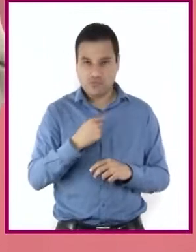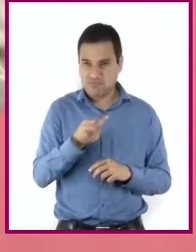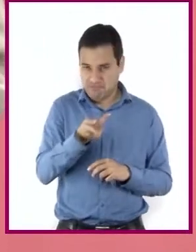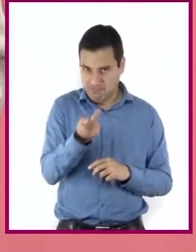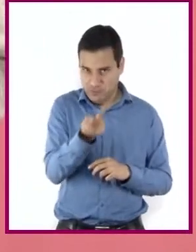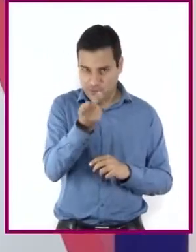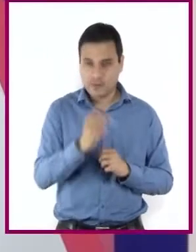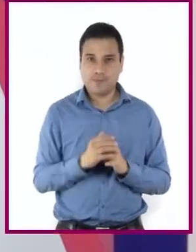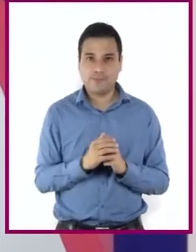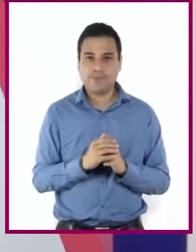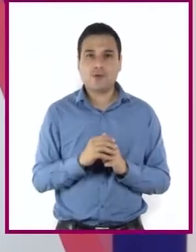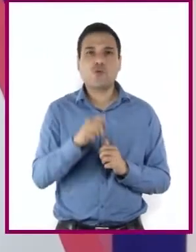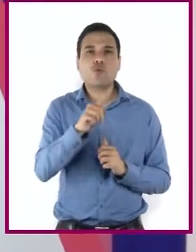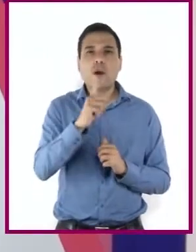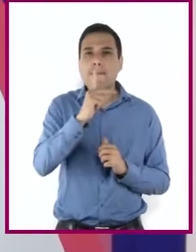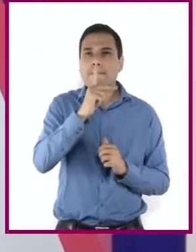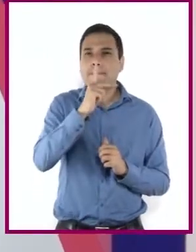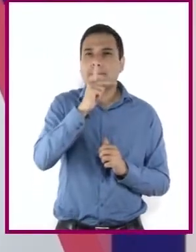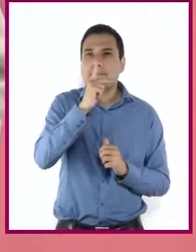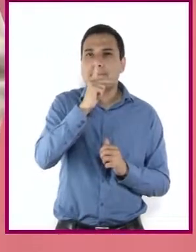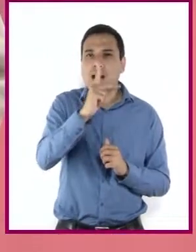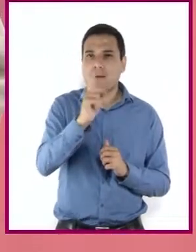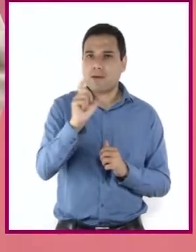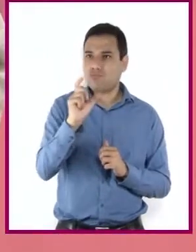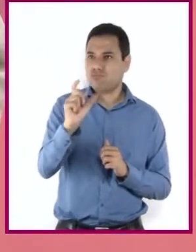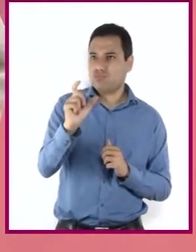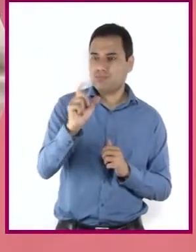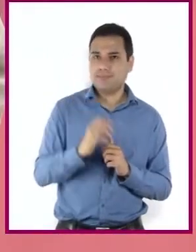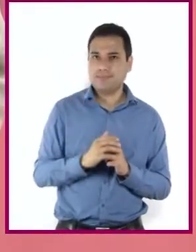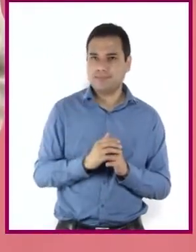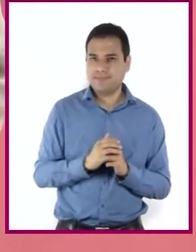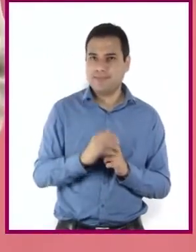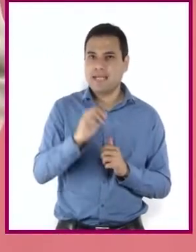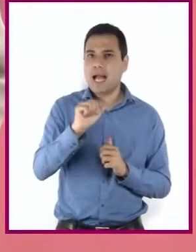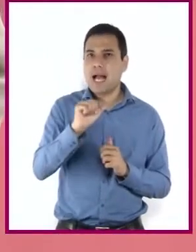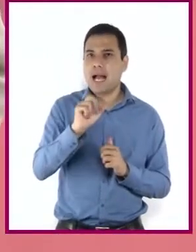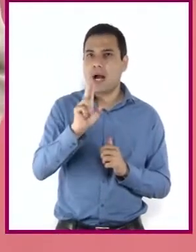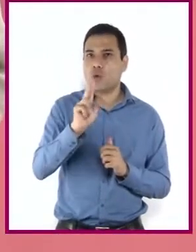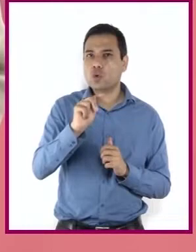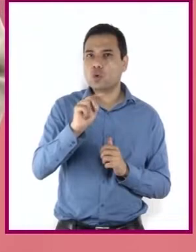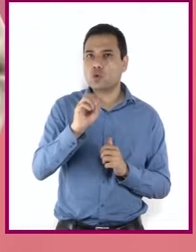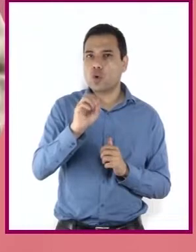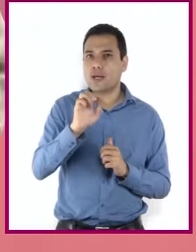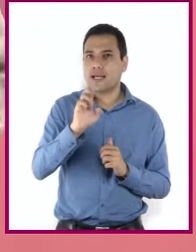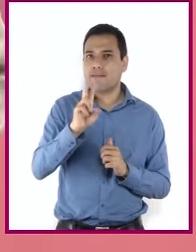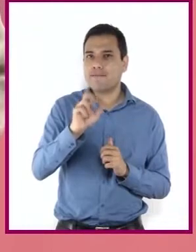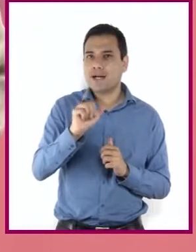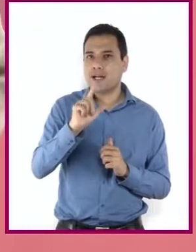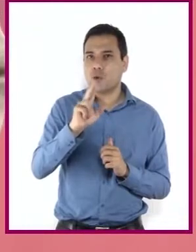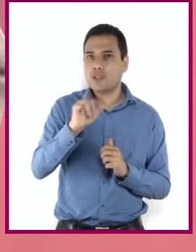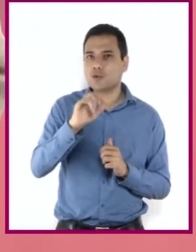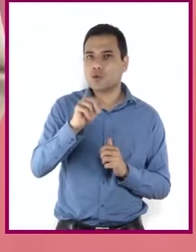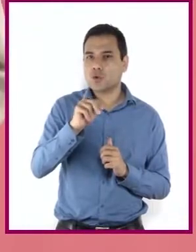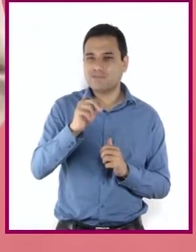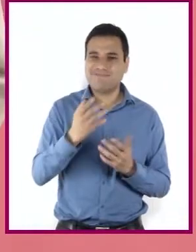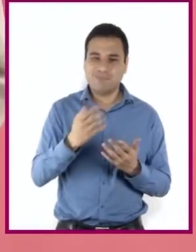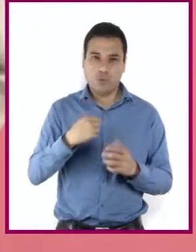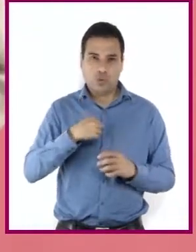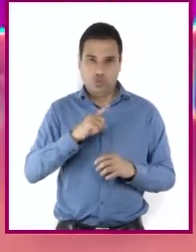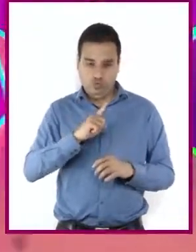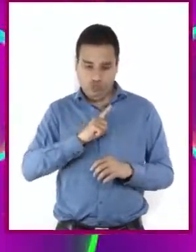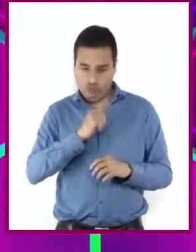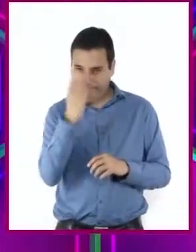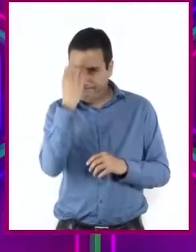preguntamos, cuando escucharon la palabra autoevaluación al inicio de esta sesión, ¿qué fue lo primero que se les vino a la